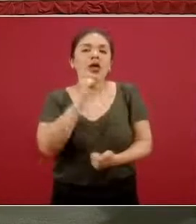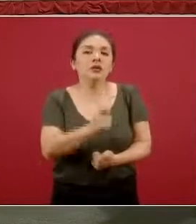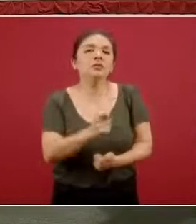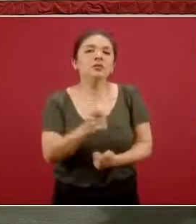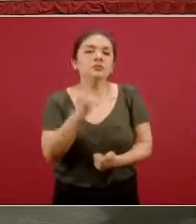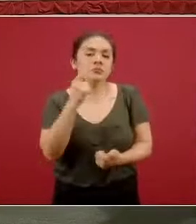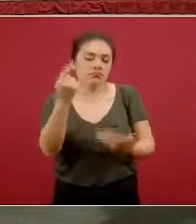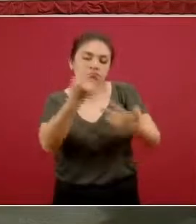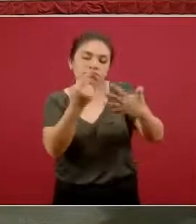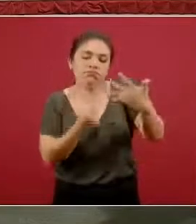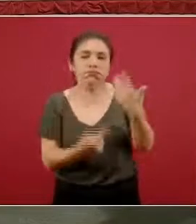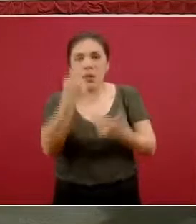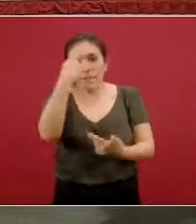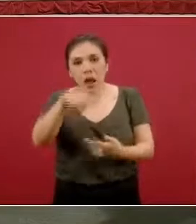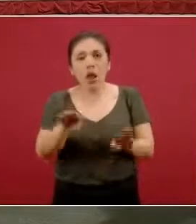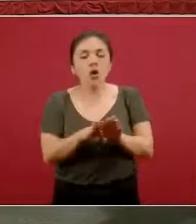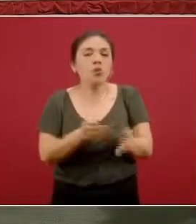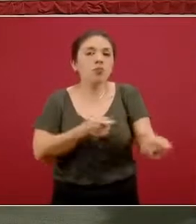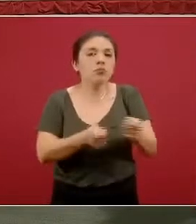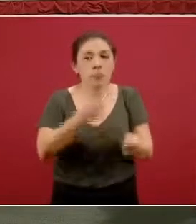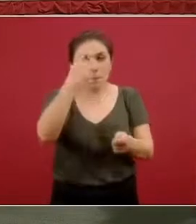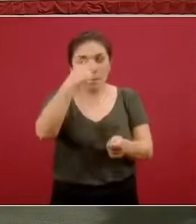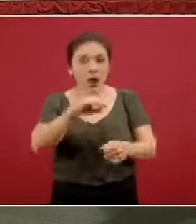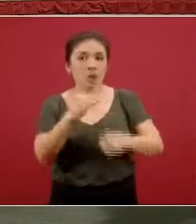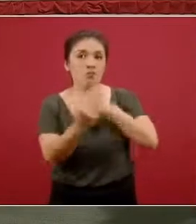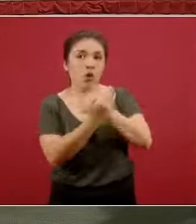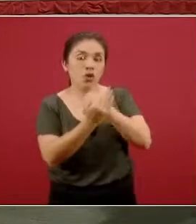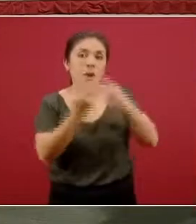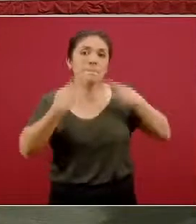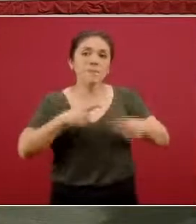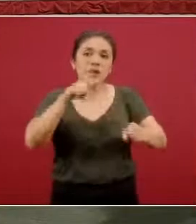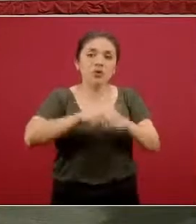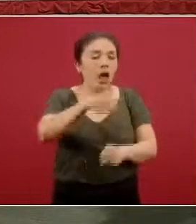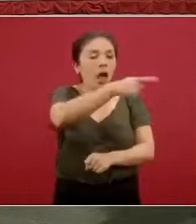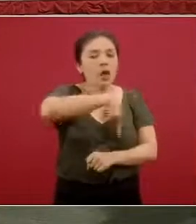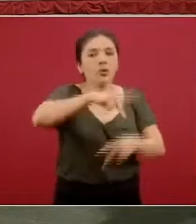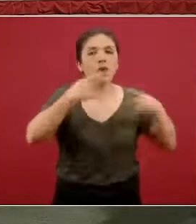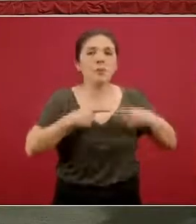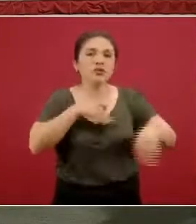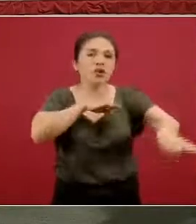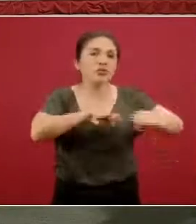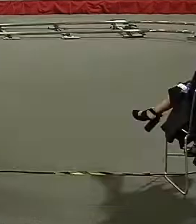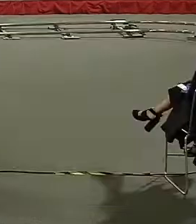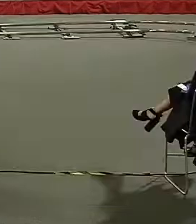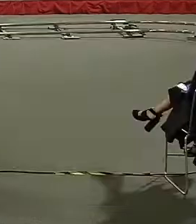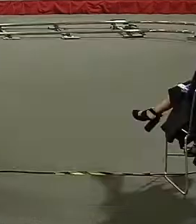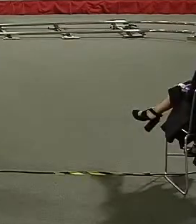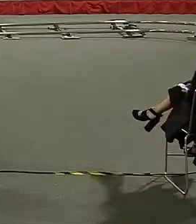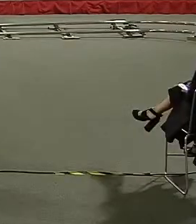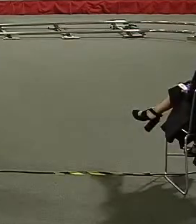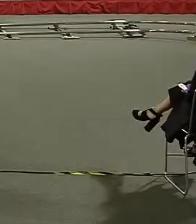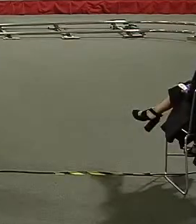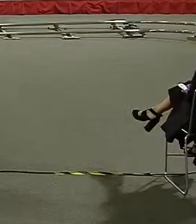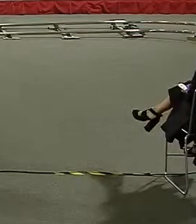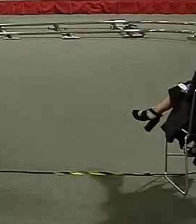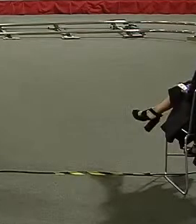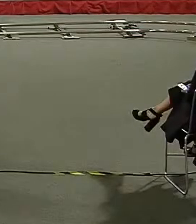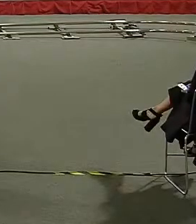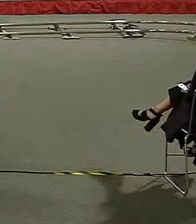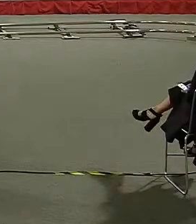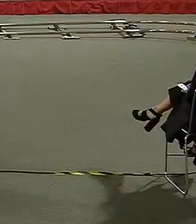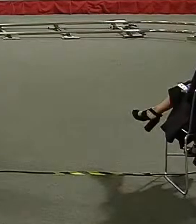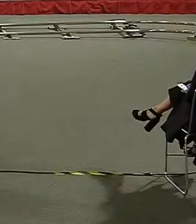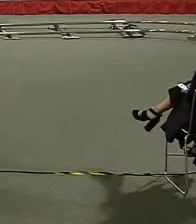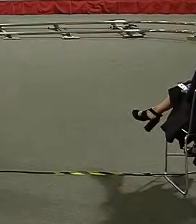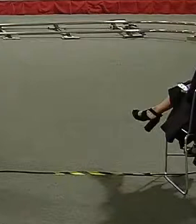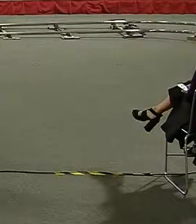todas estas medidas de protección personal para los trabajadores de la salud que en su momento están expuestos en